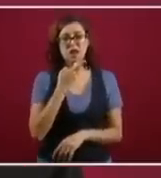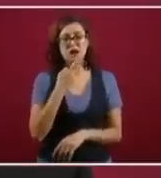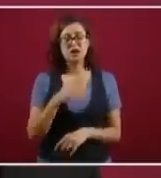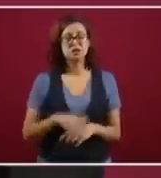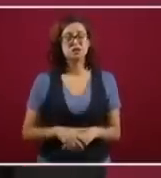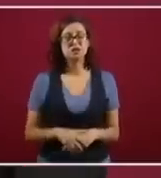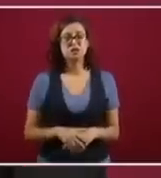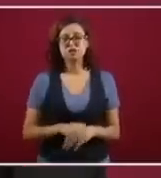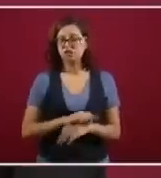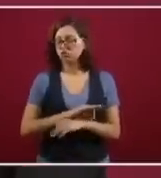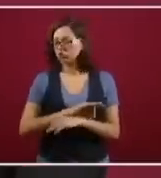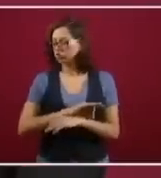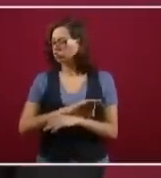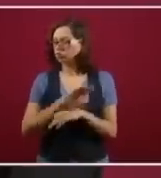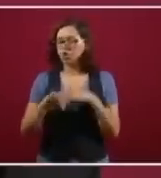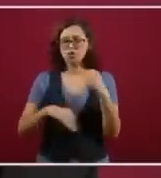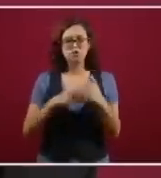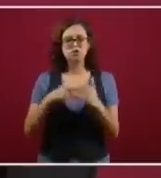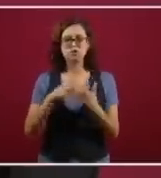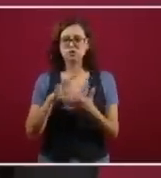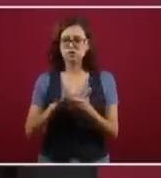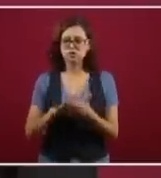pero todos, o la mayoría,